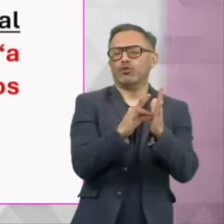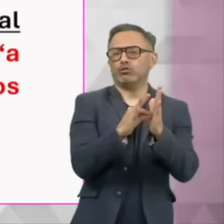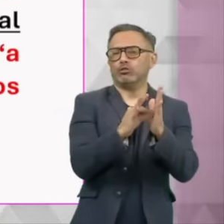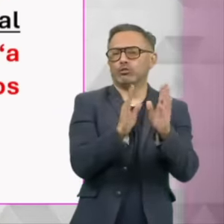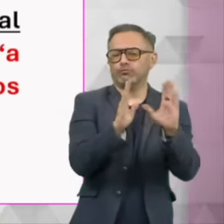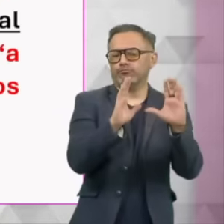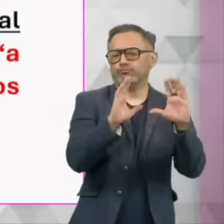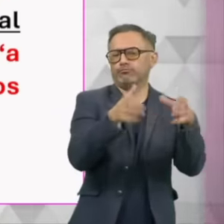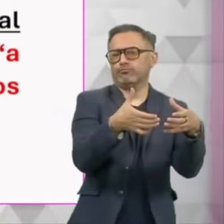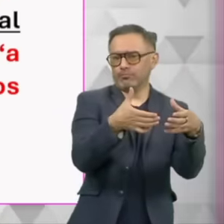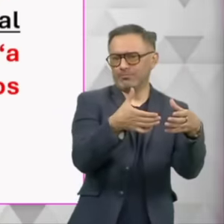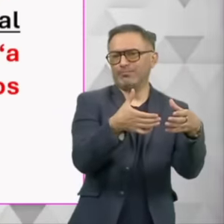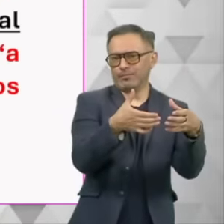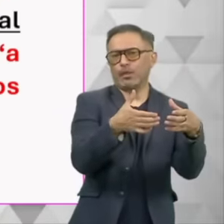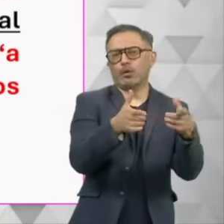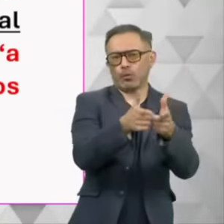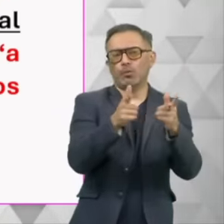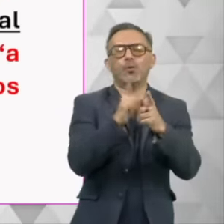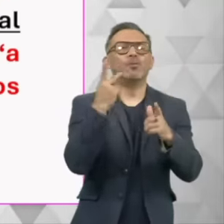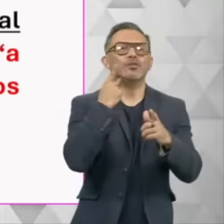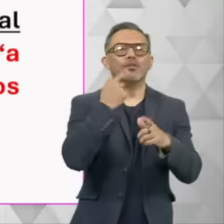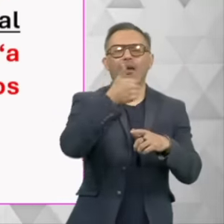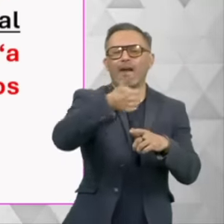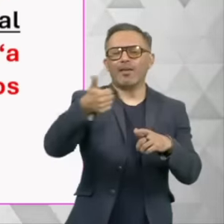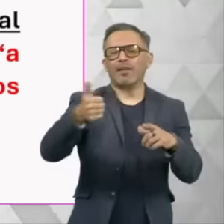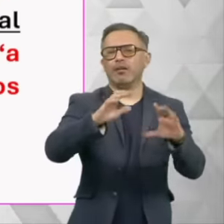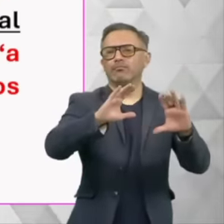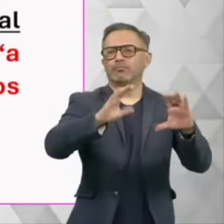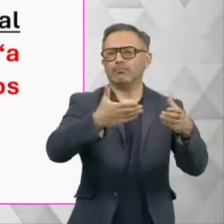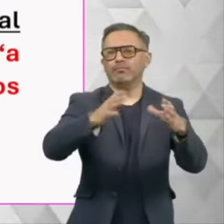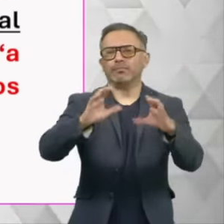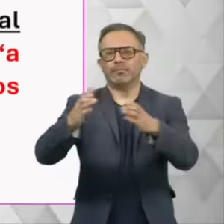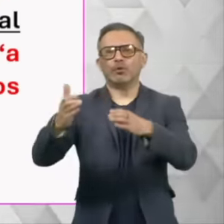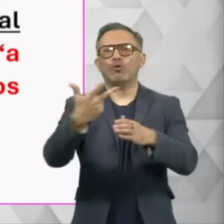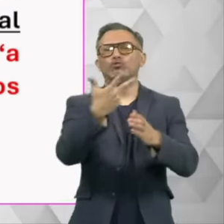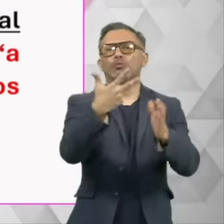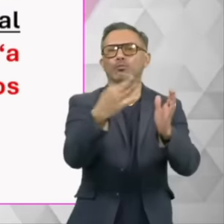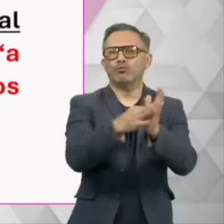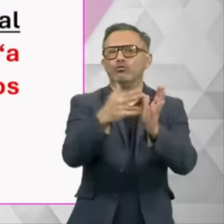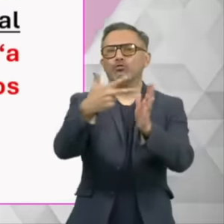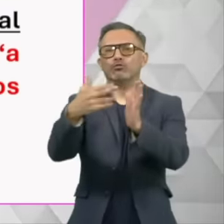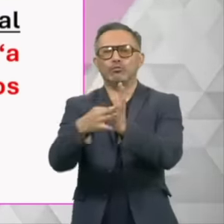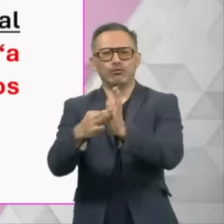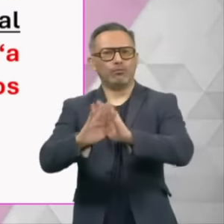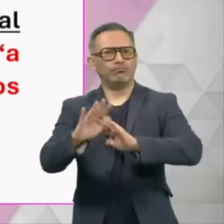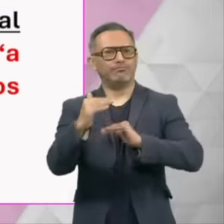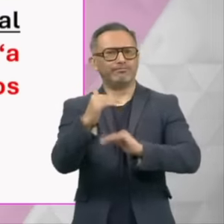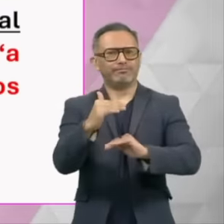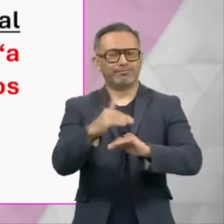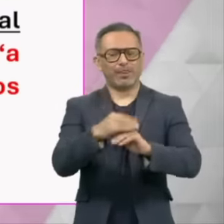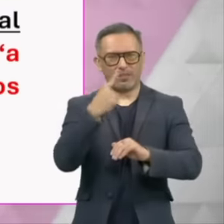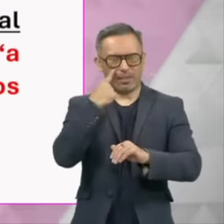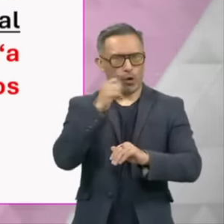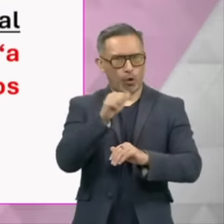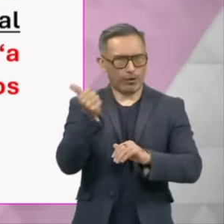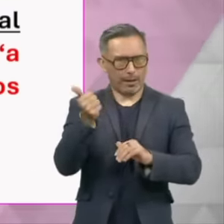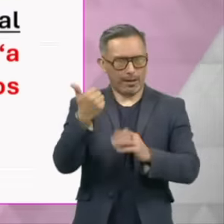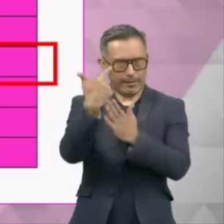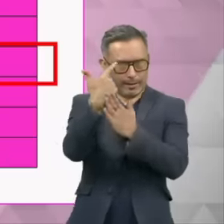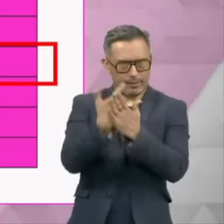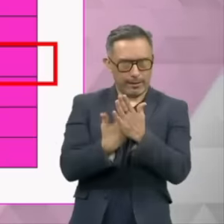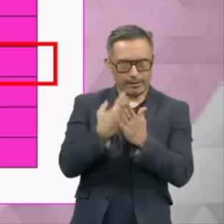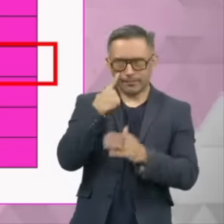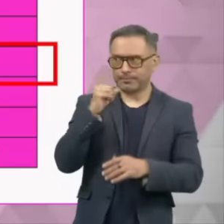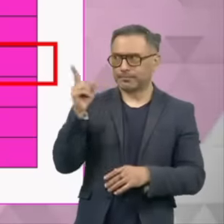podrían corresponder a cada partido. Veamos ahora la siguiente tabla. Por razón de